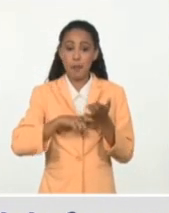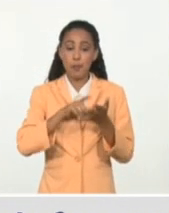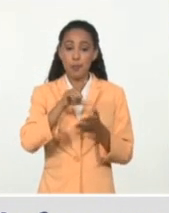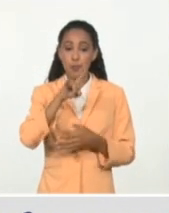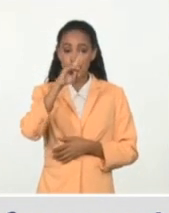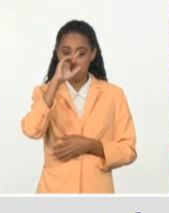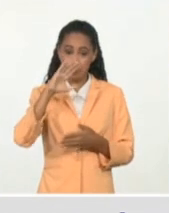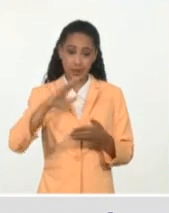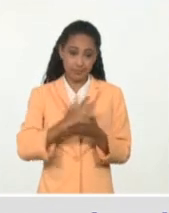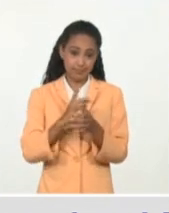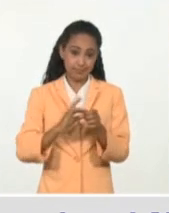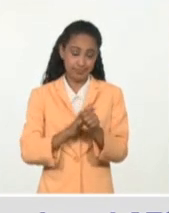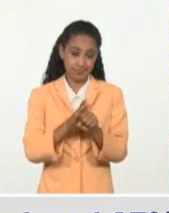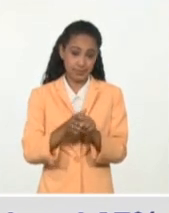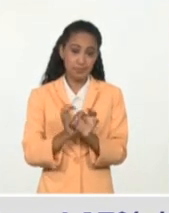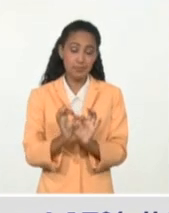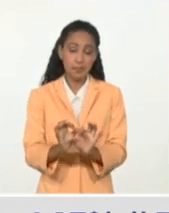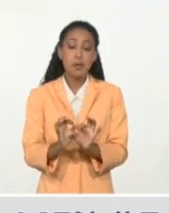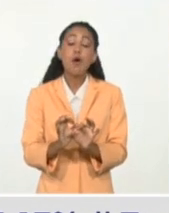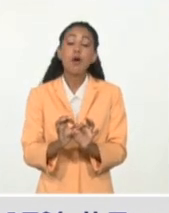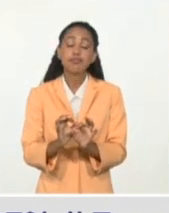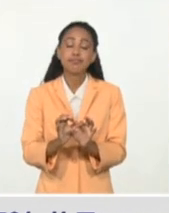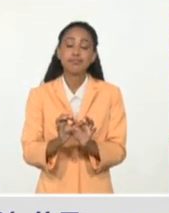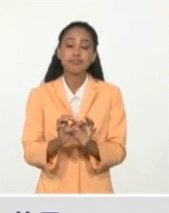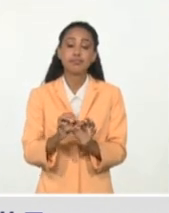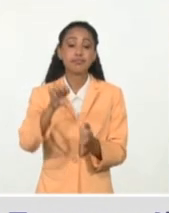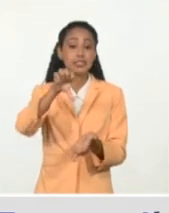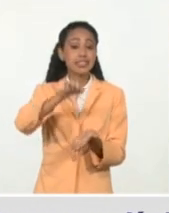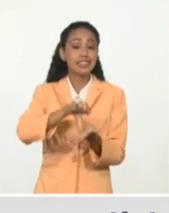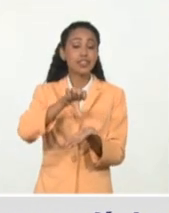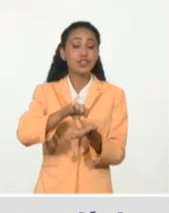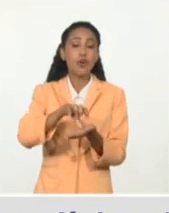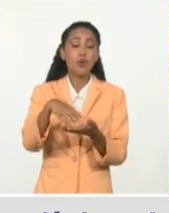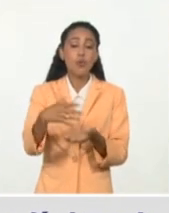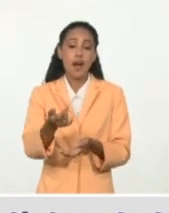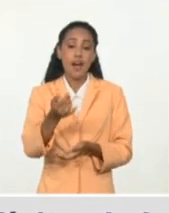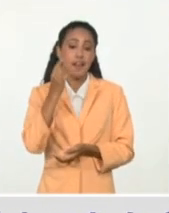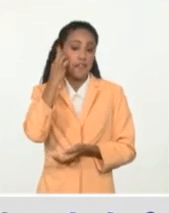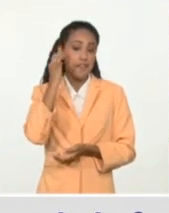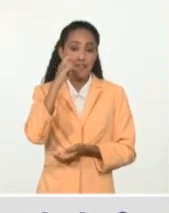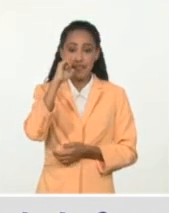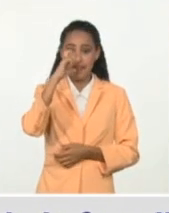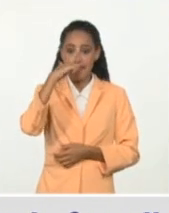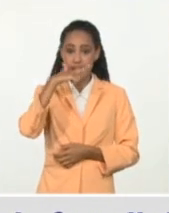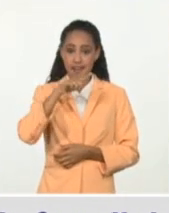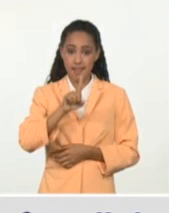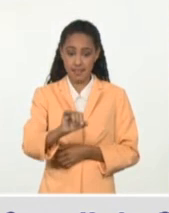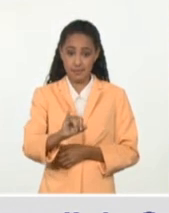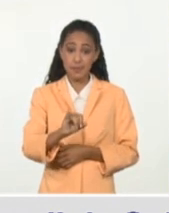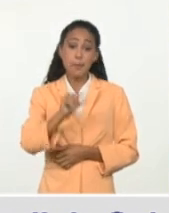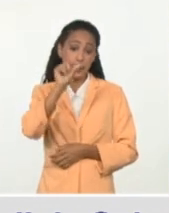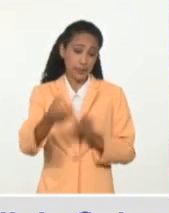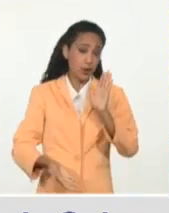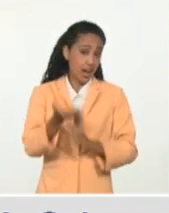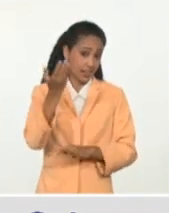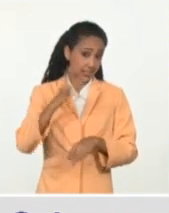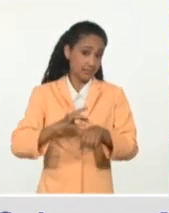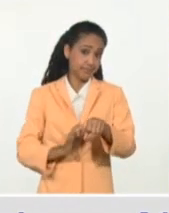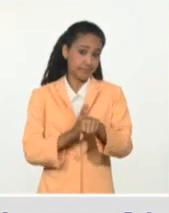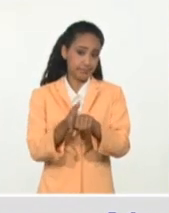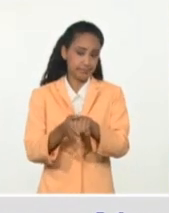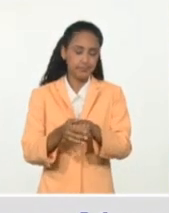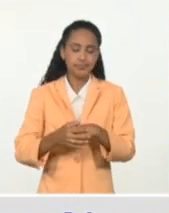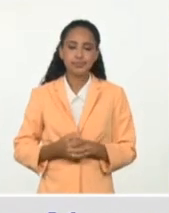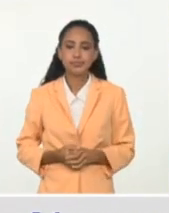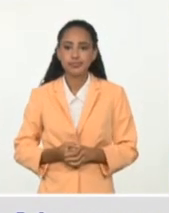Instituto Finlay de Vacunas, pensado para convalecientes y también de refuerzo de Soberana 02. Doctor, nos se conectan siempre